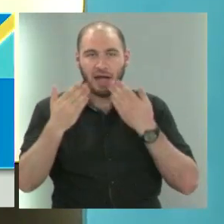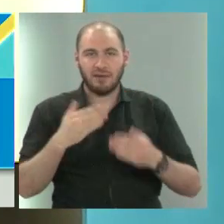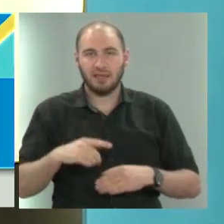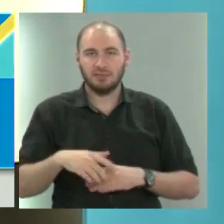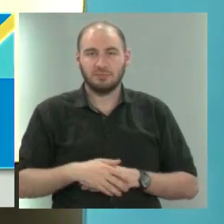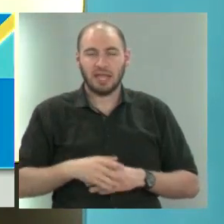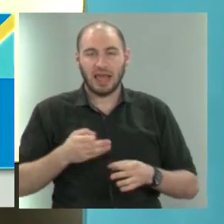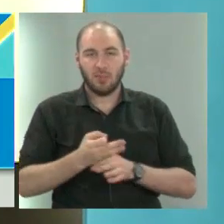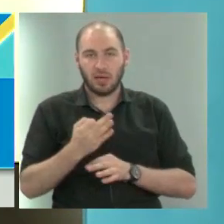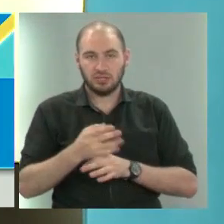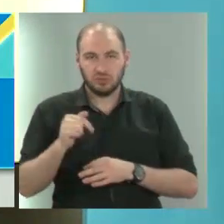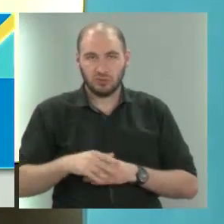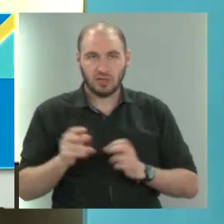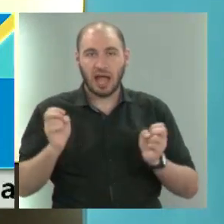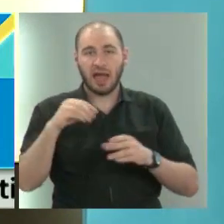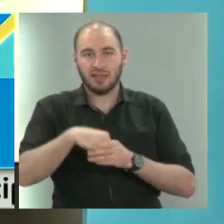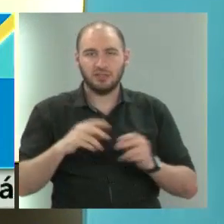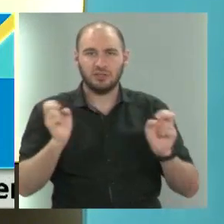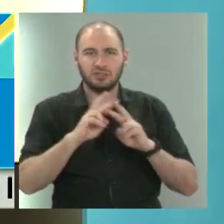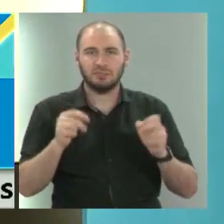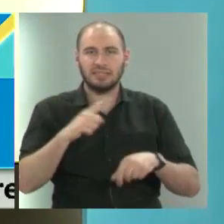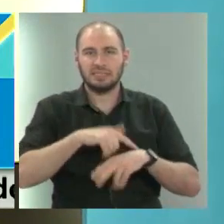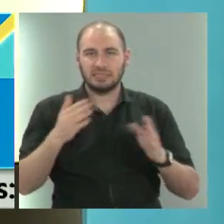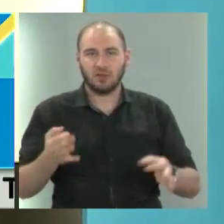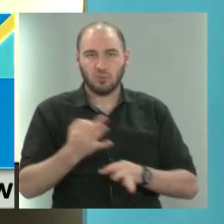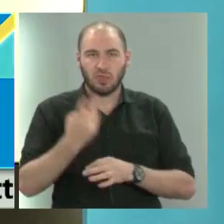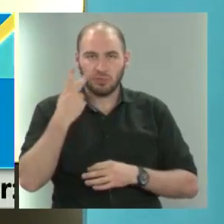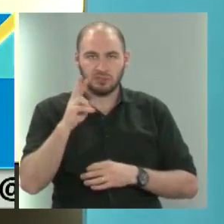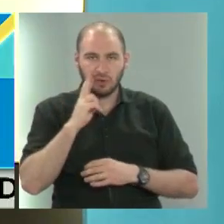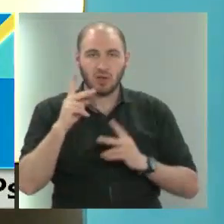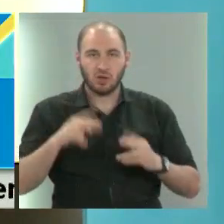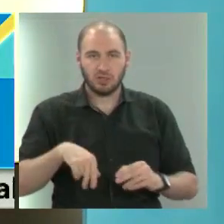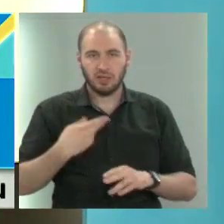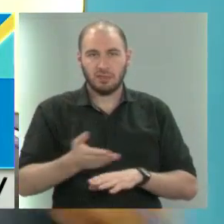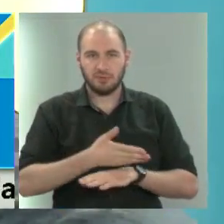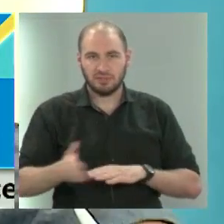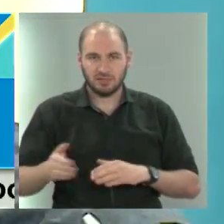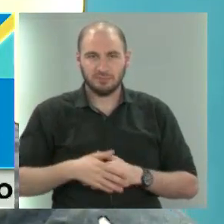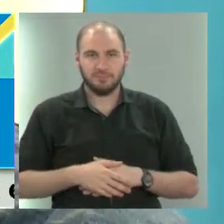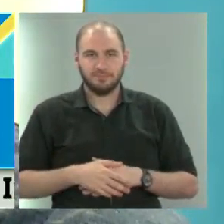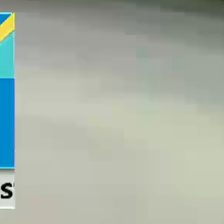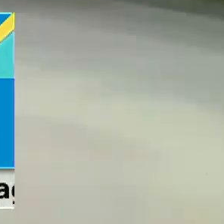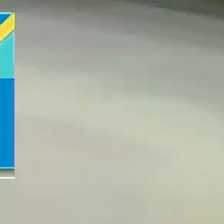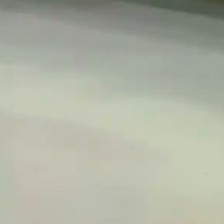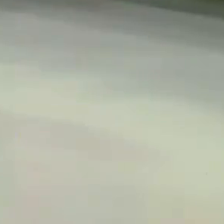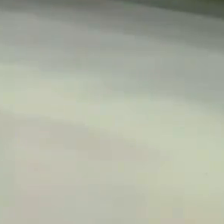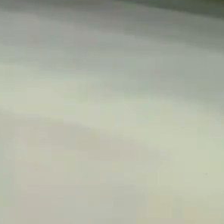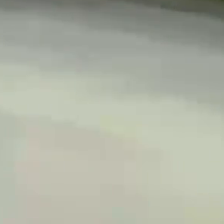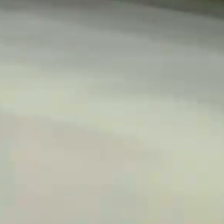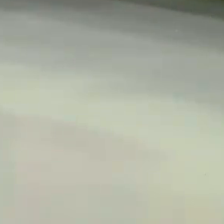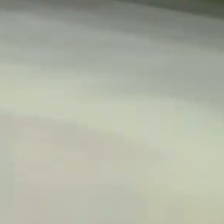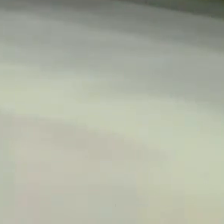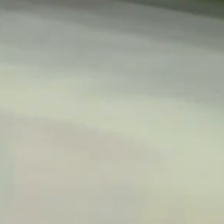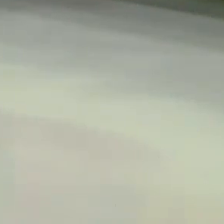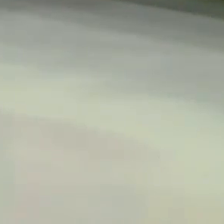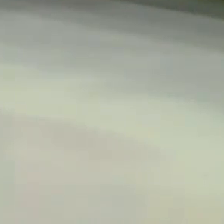hablando de educación, enmarcado dentro de lo que tiene que ver con el ciclo lectivo 2019. Vamos a ir a un corte y enseguida volvemos.